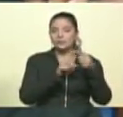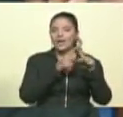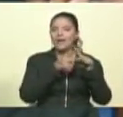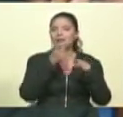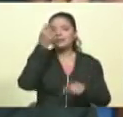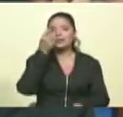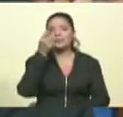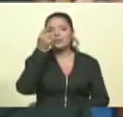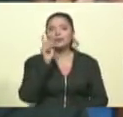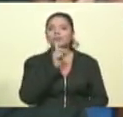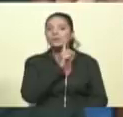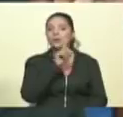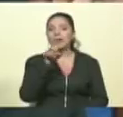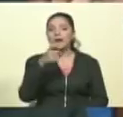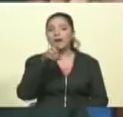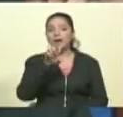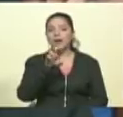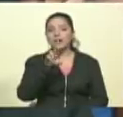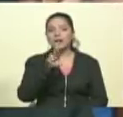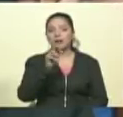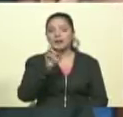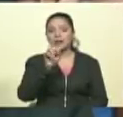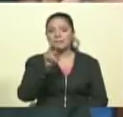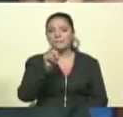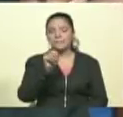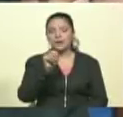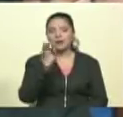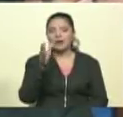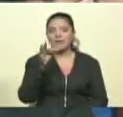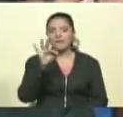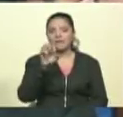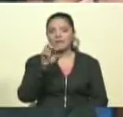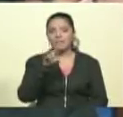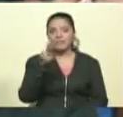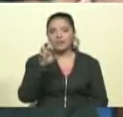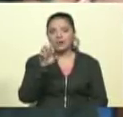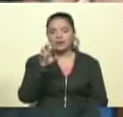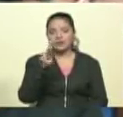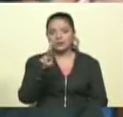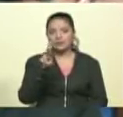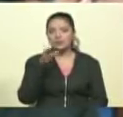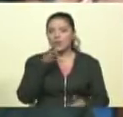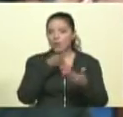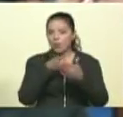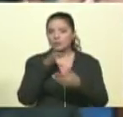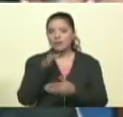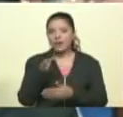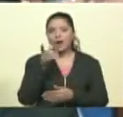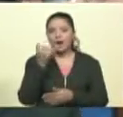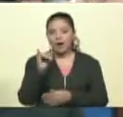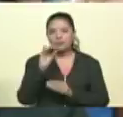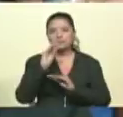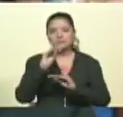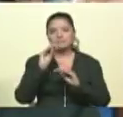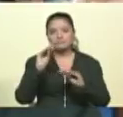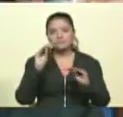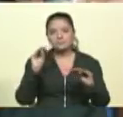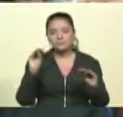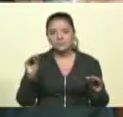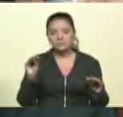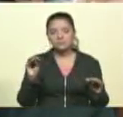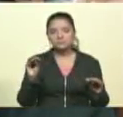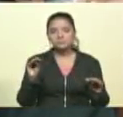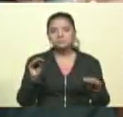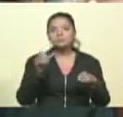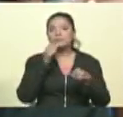exdiputado Germán Ferrer. Contra él se activó una notificación